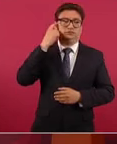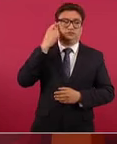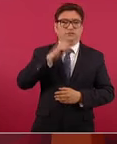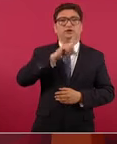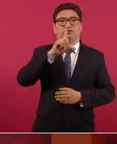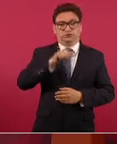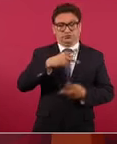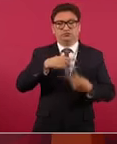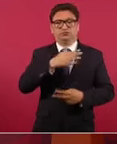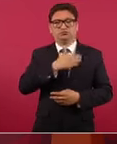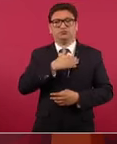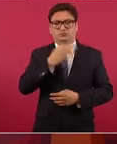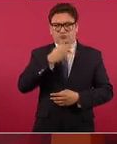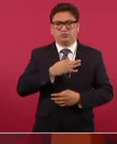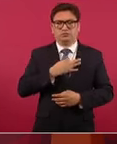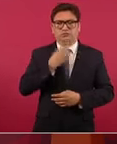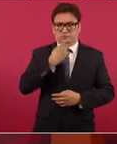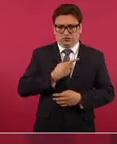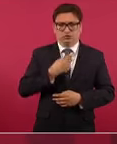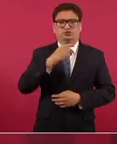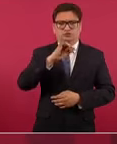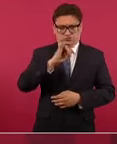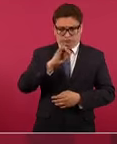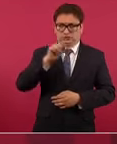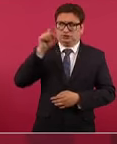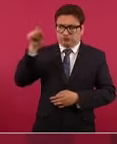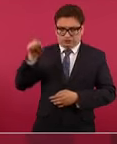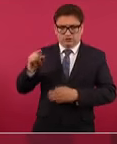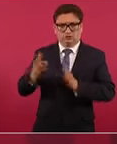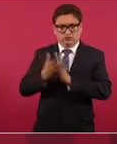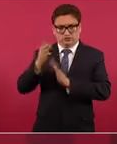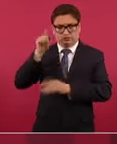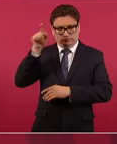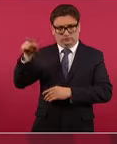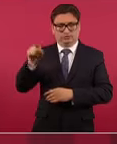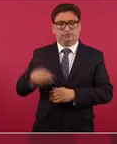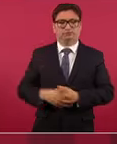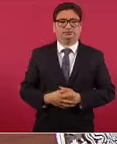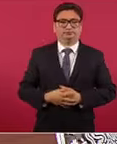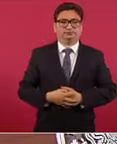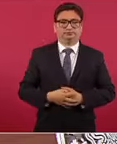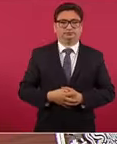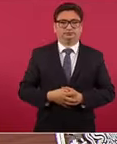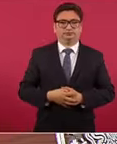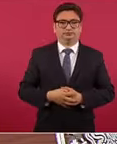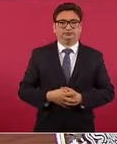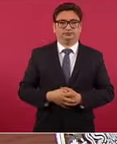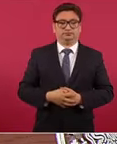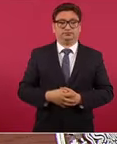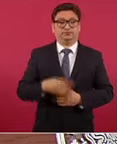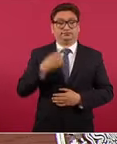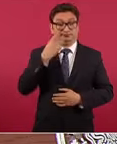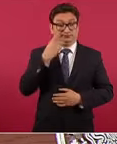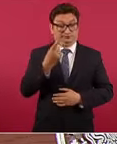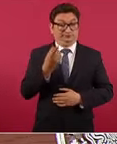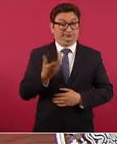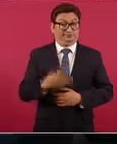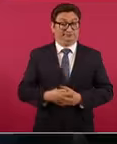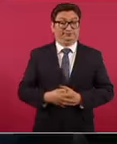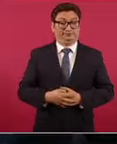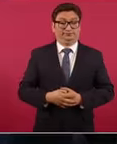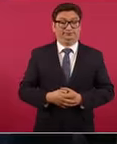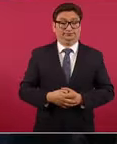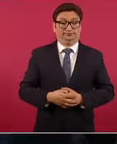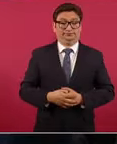vinieron y me dijeron vamos a hacerlo en planta y cómo